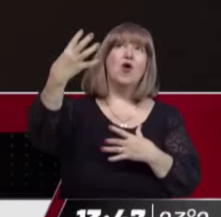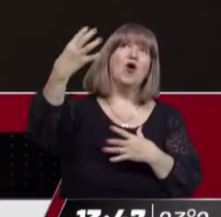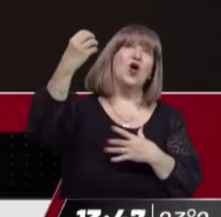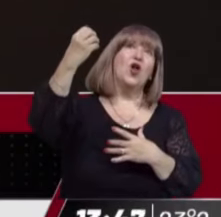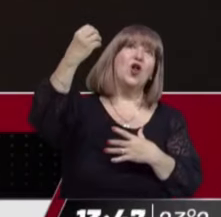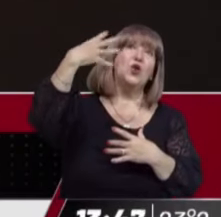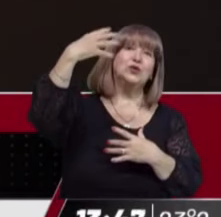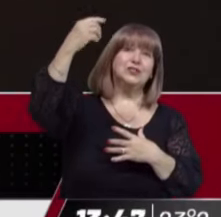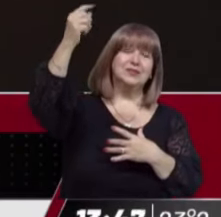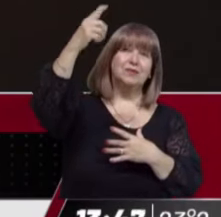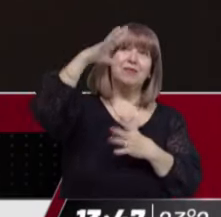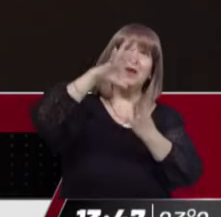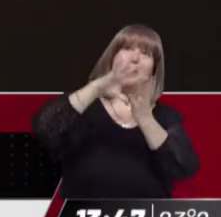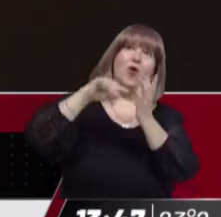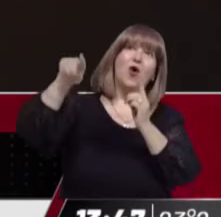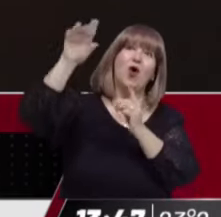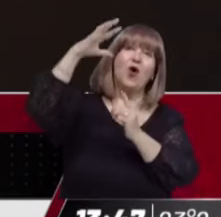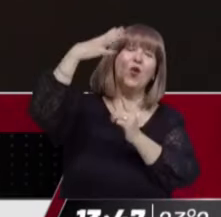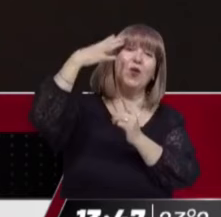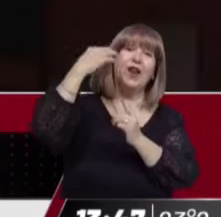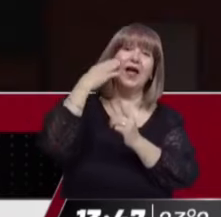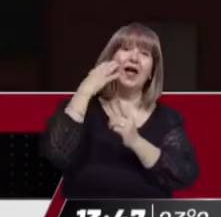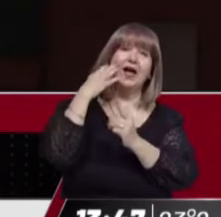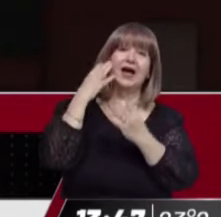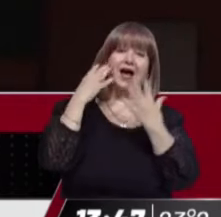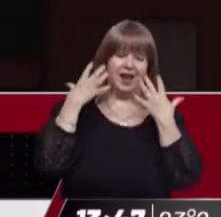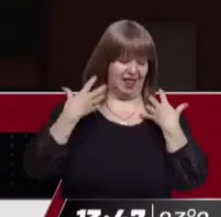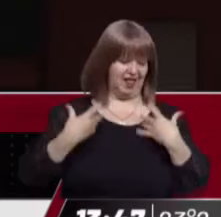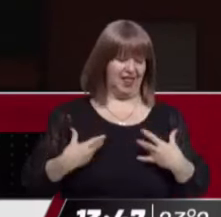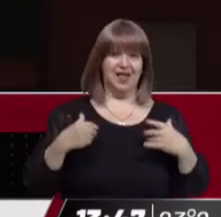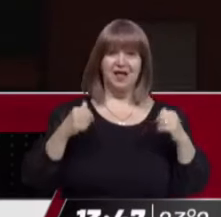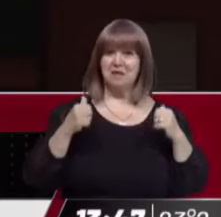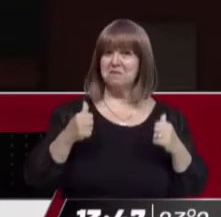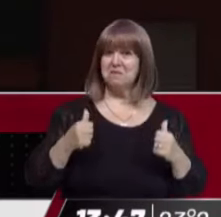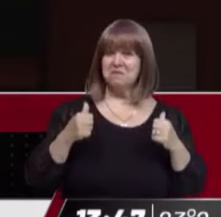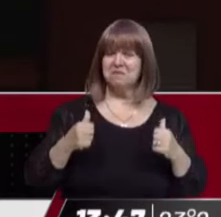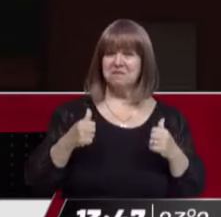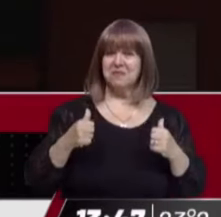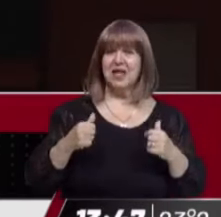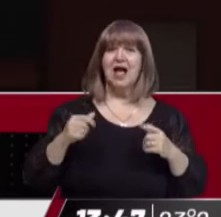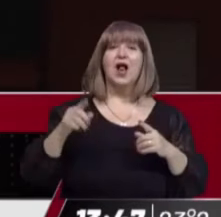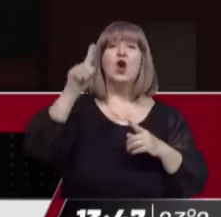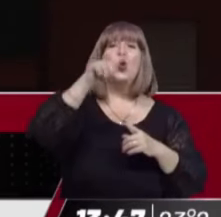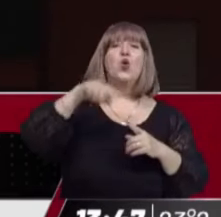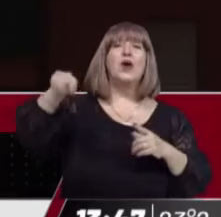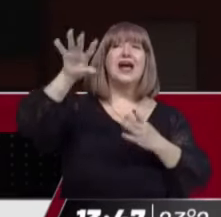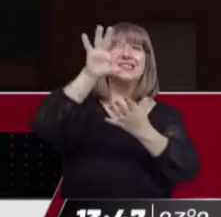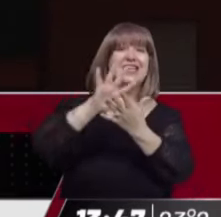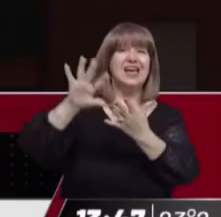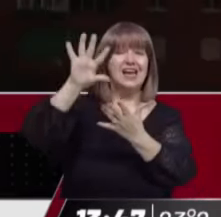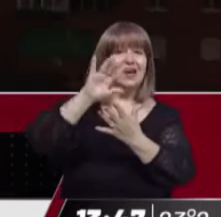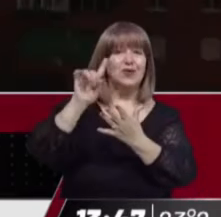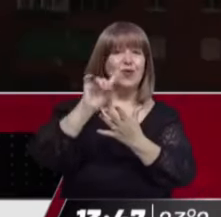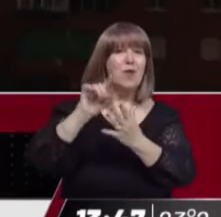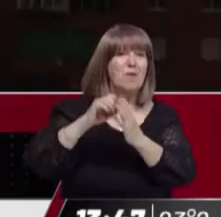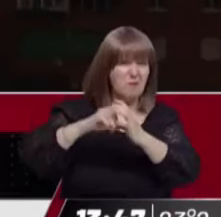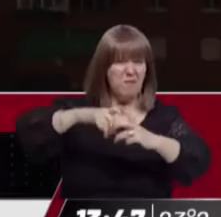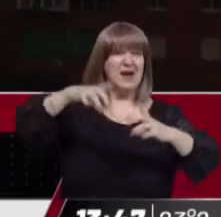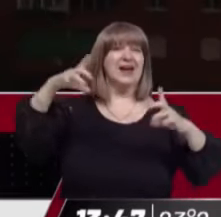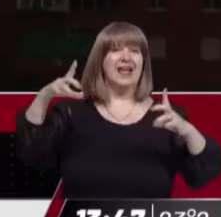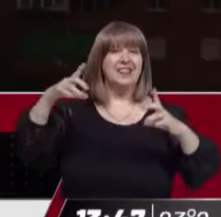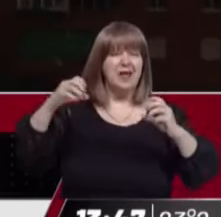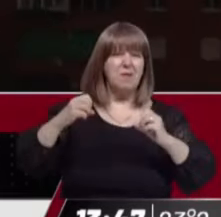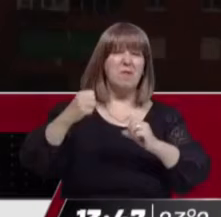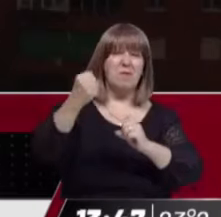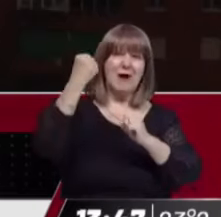de la luna, ¿no? Un 30% más luminoso que una luna llena promedio va a estar con esta superluna